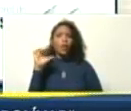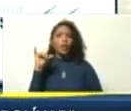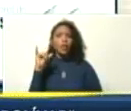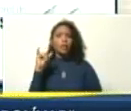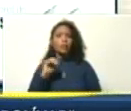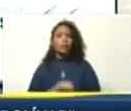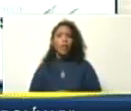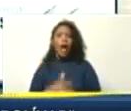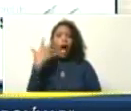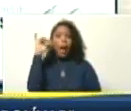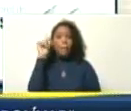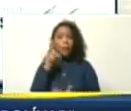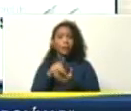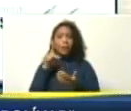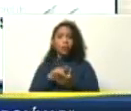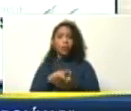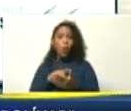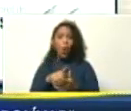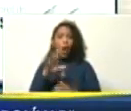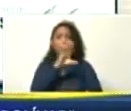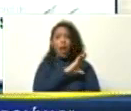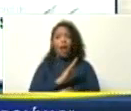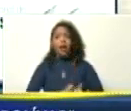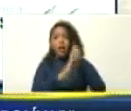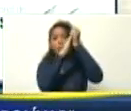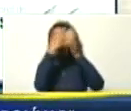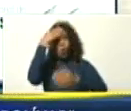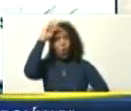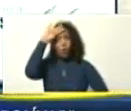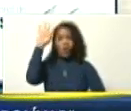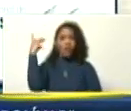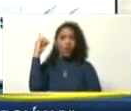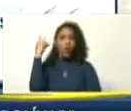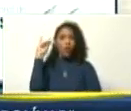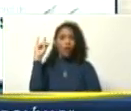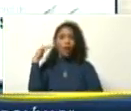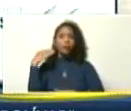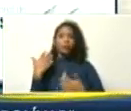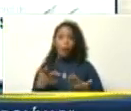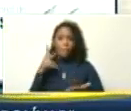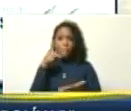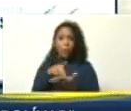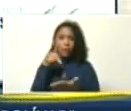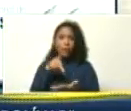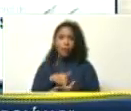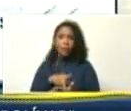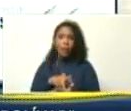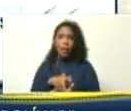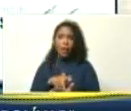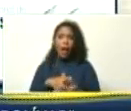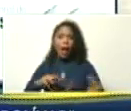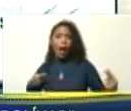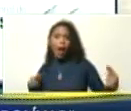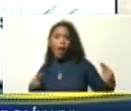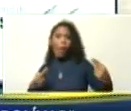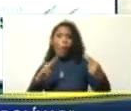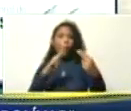encuentran presentes delegados de Cuba y de Bolivia que participan en el